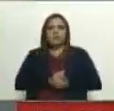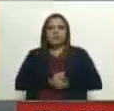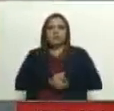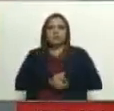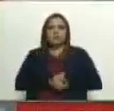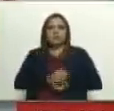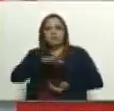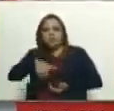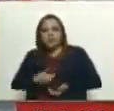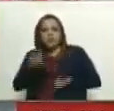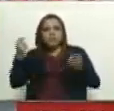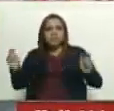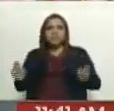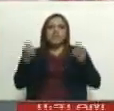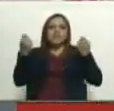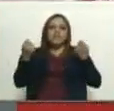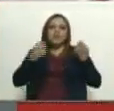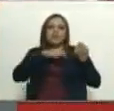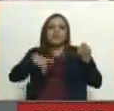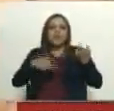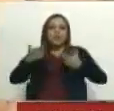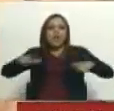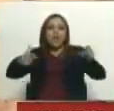rescatar nuestro lago de Maracaibo.